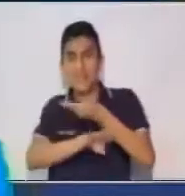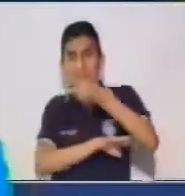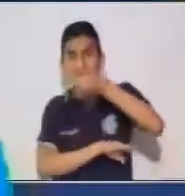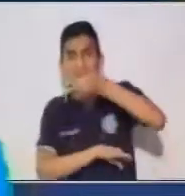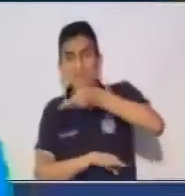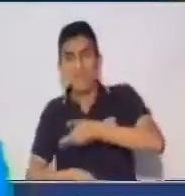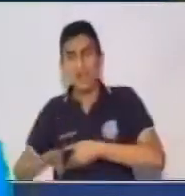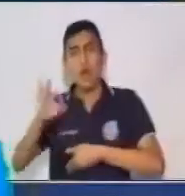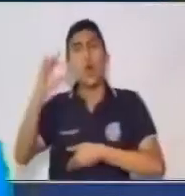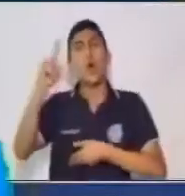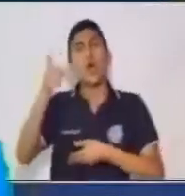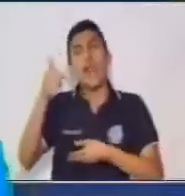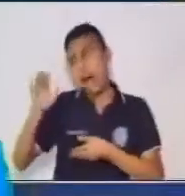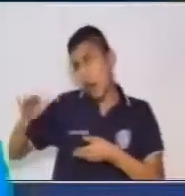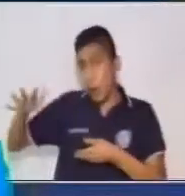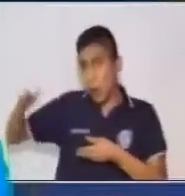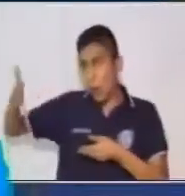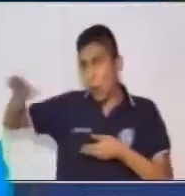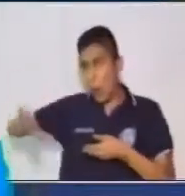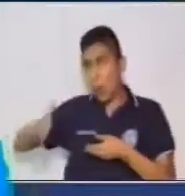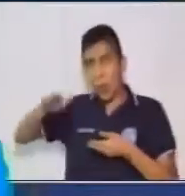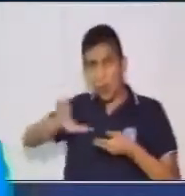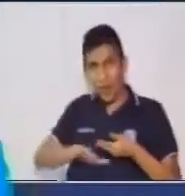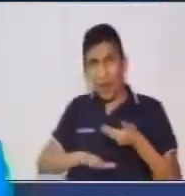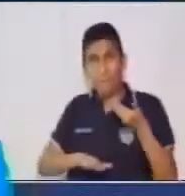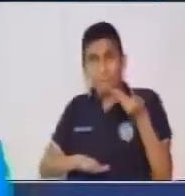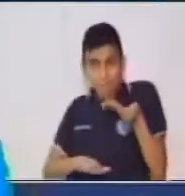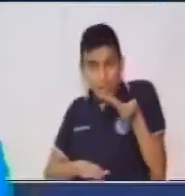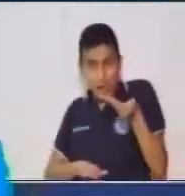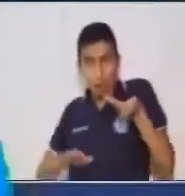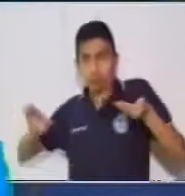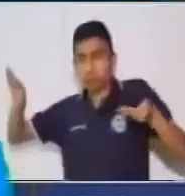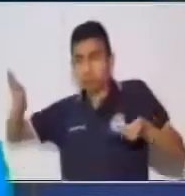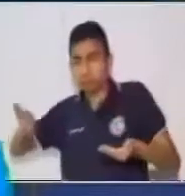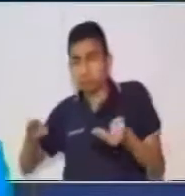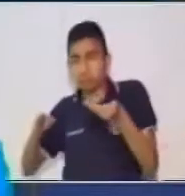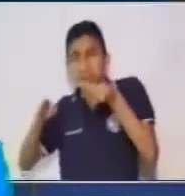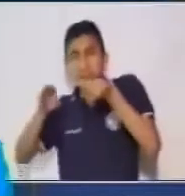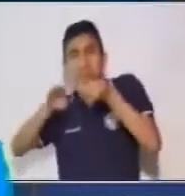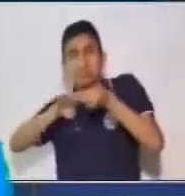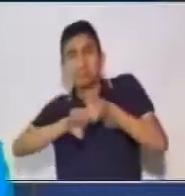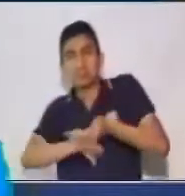Navegando, navegando, mi barco va